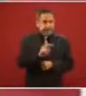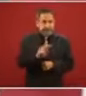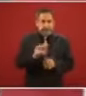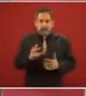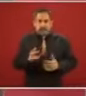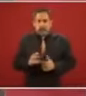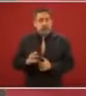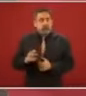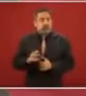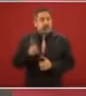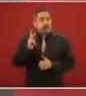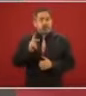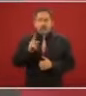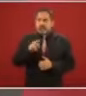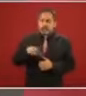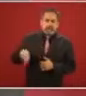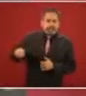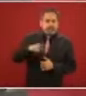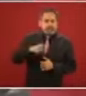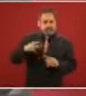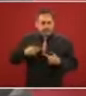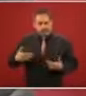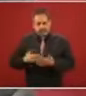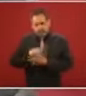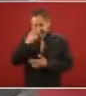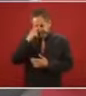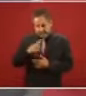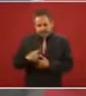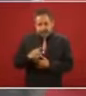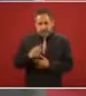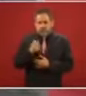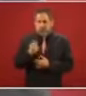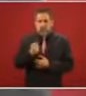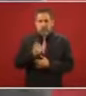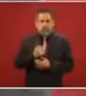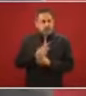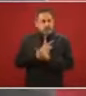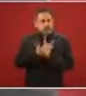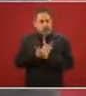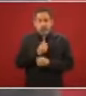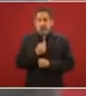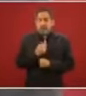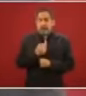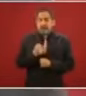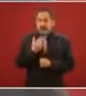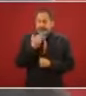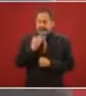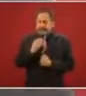porque México es un país con una gran reserva de valores culturales, morales,